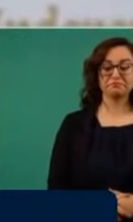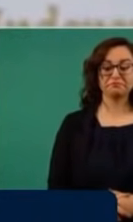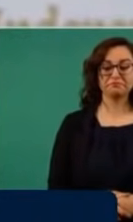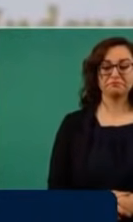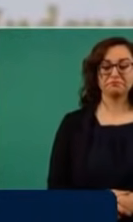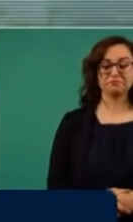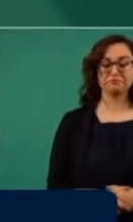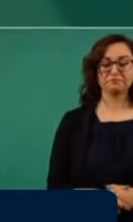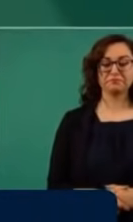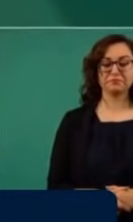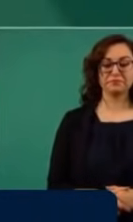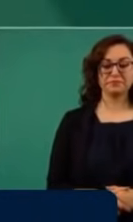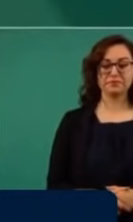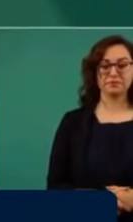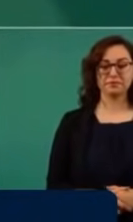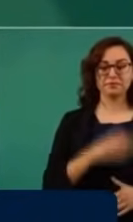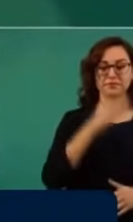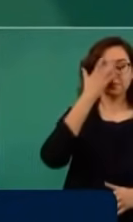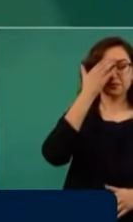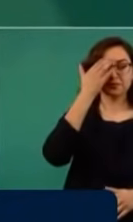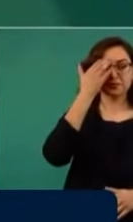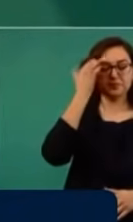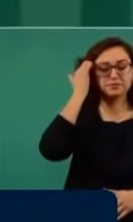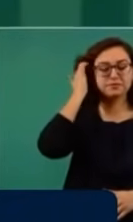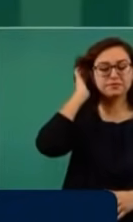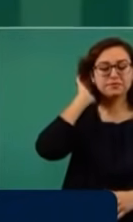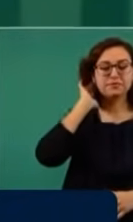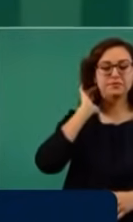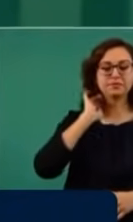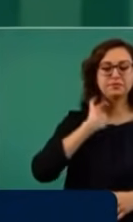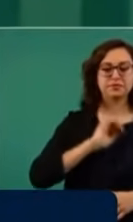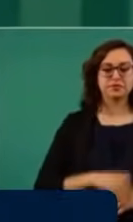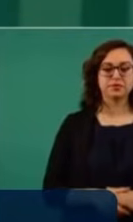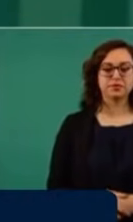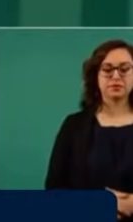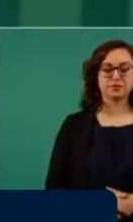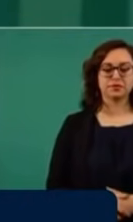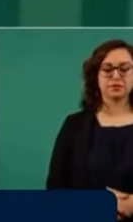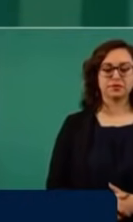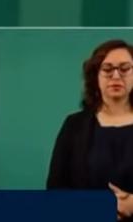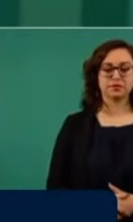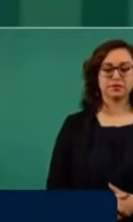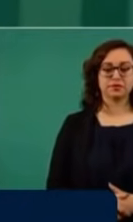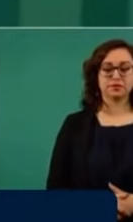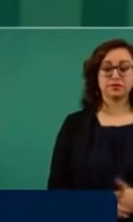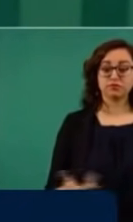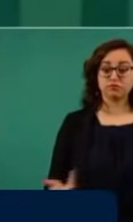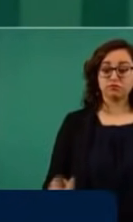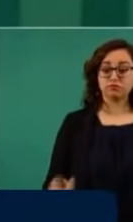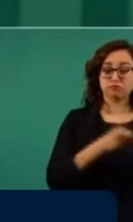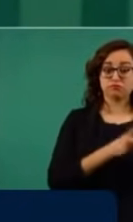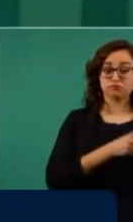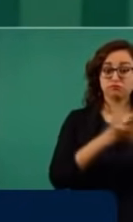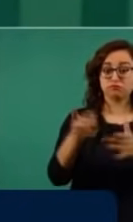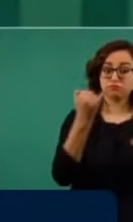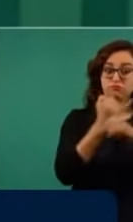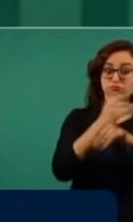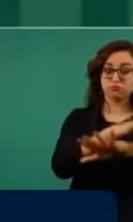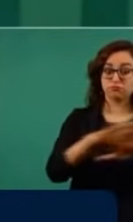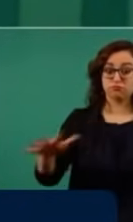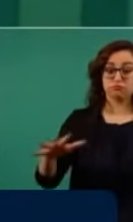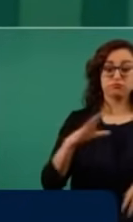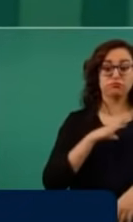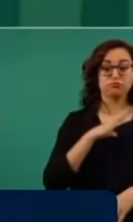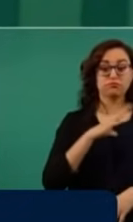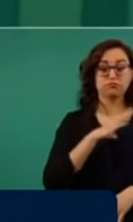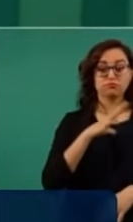cara, especialmente cuando ha sucedido una tragedia. Y en nuestro país, pues, en el gobierno del presidente